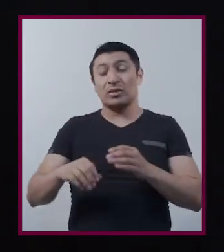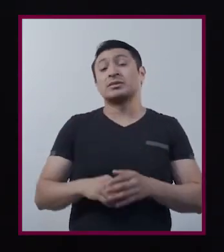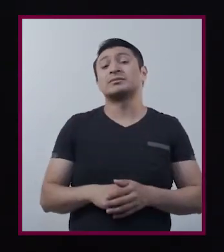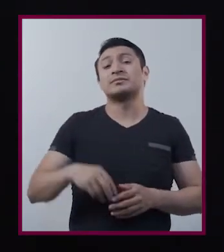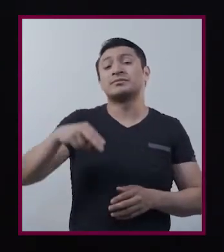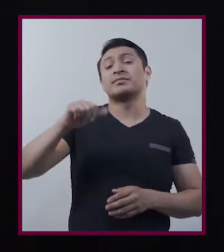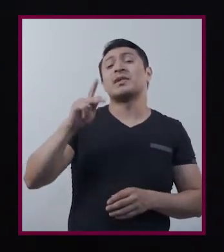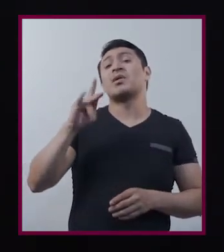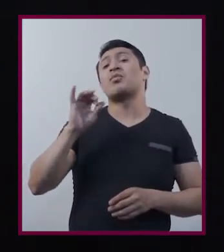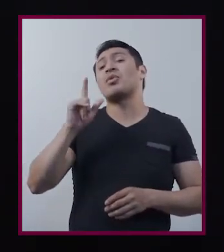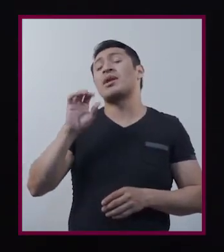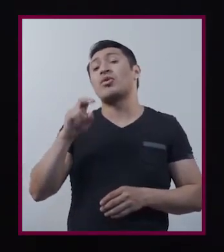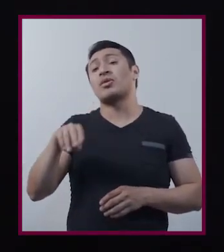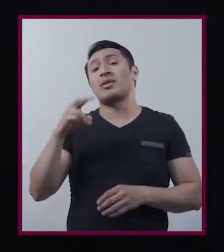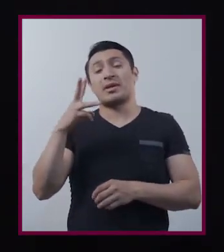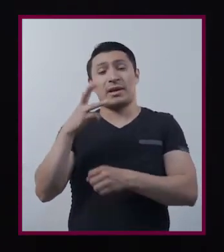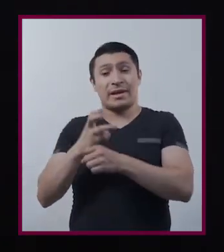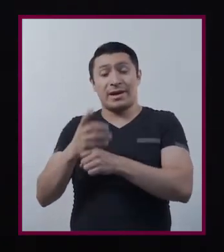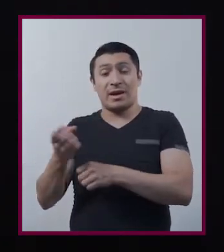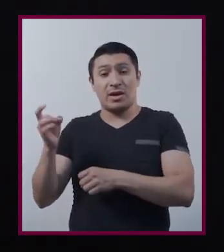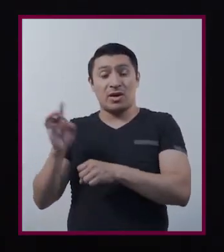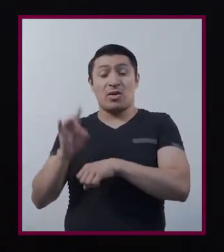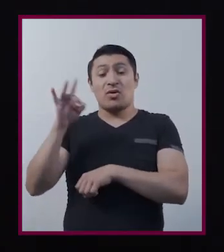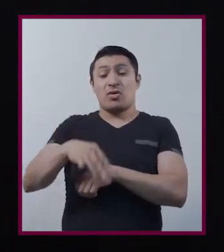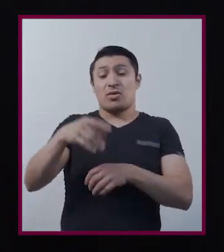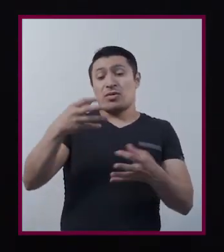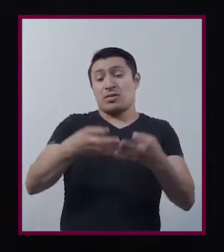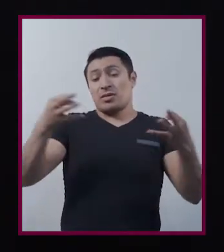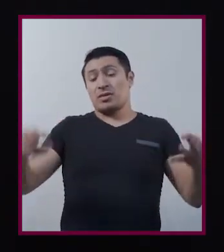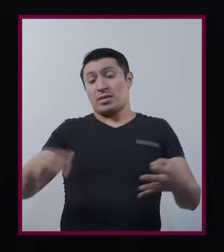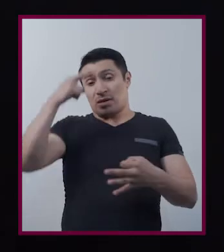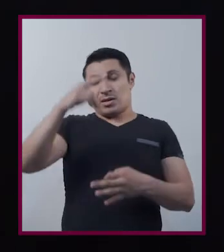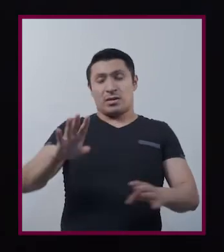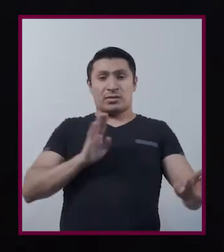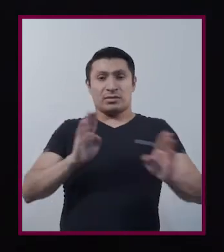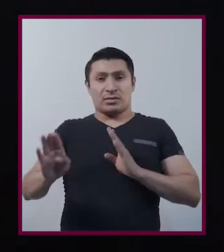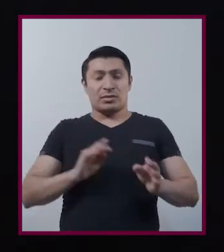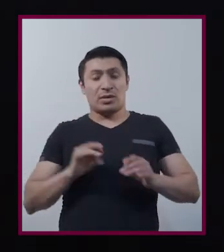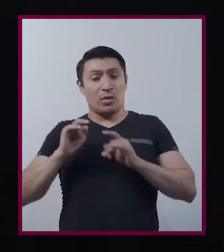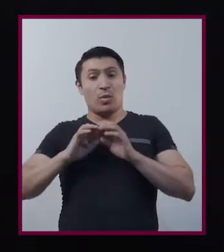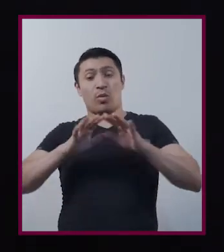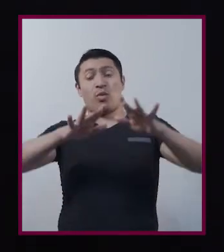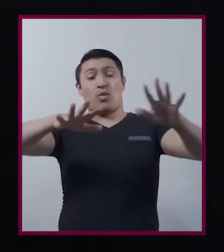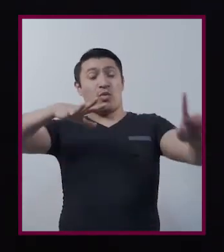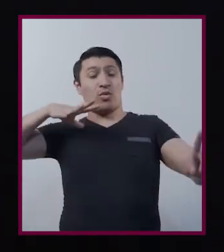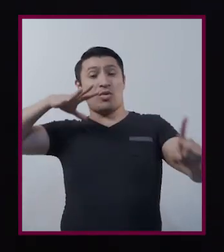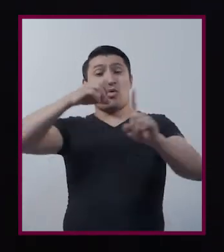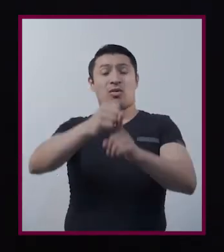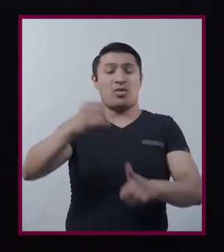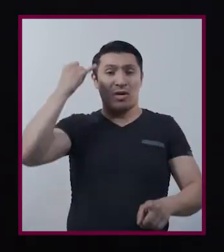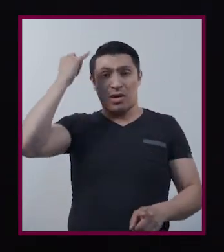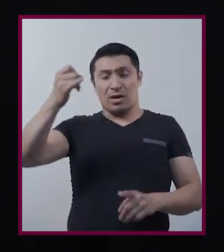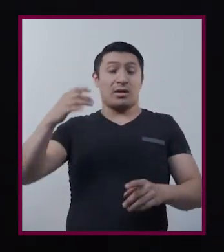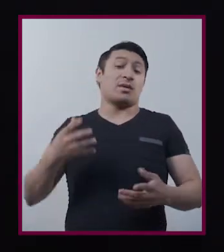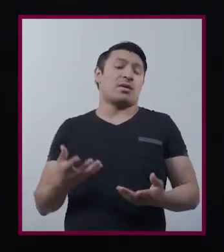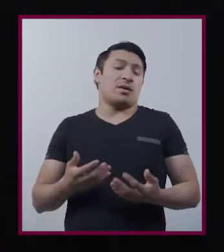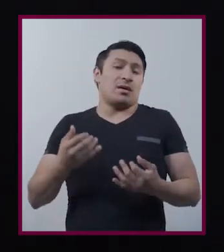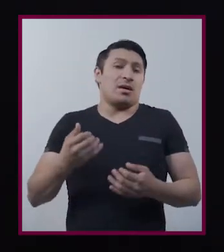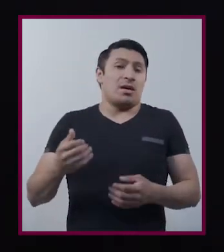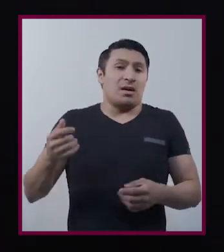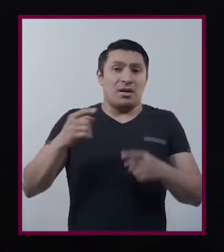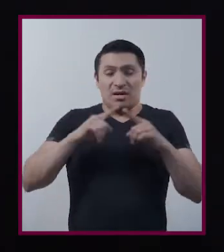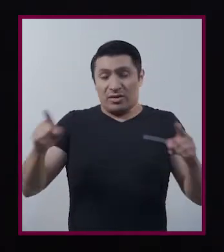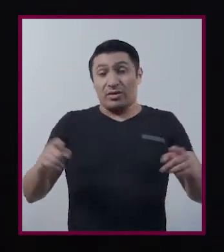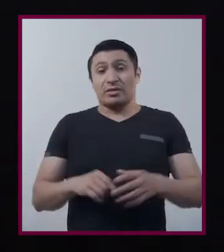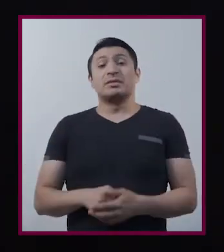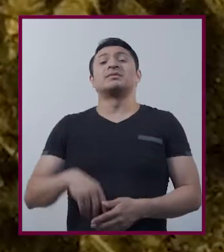otros privilegios. Napoleón III envió a su ejército a tierras mexicanas con el objetivo de extender sus dominios, con el beneplácito de